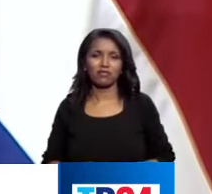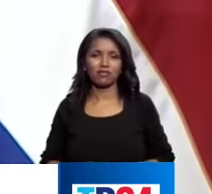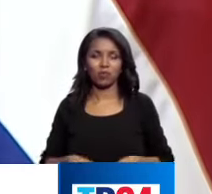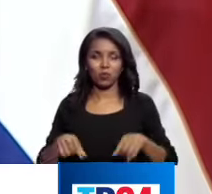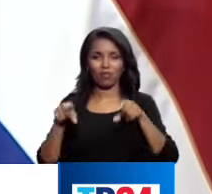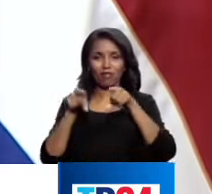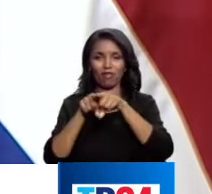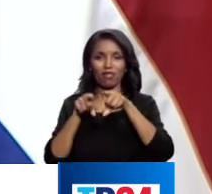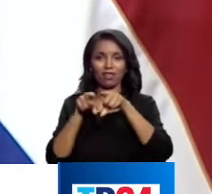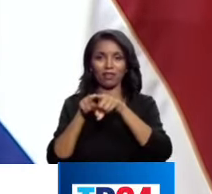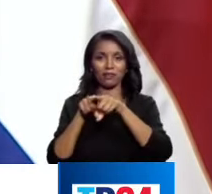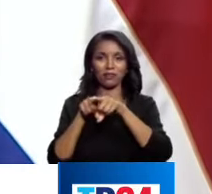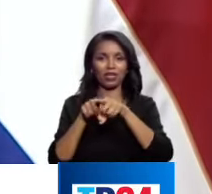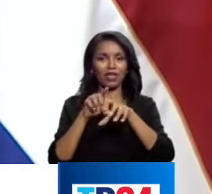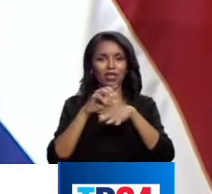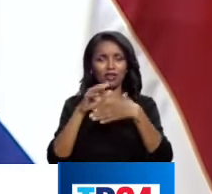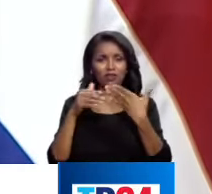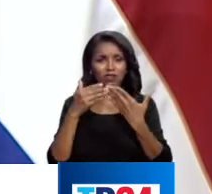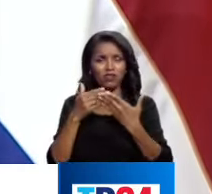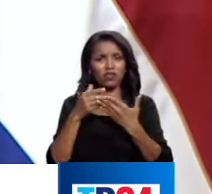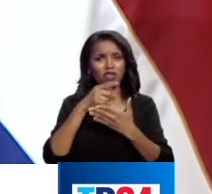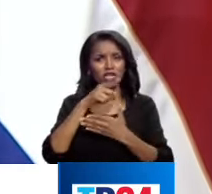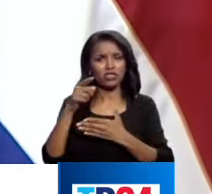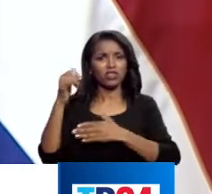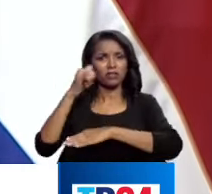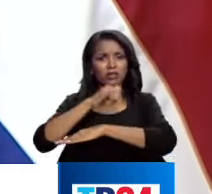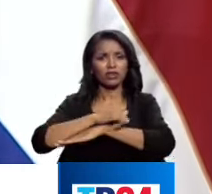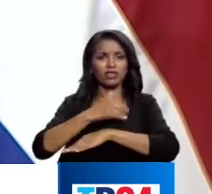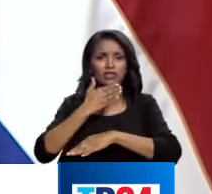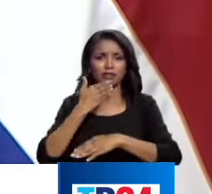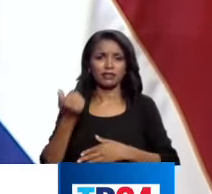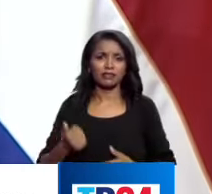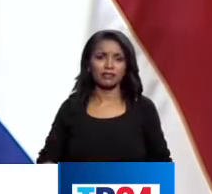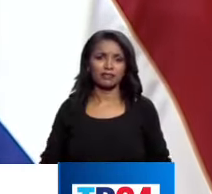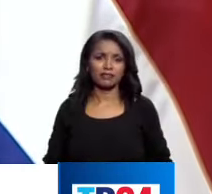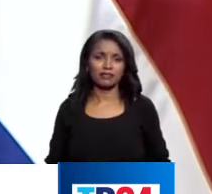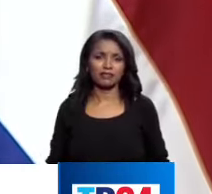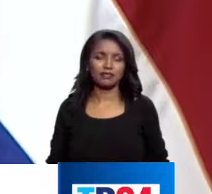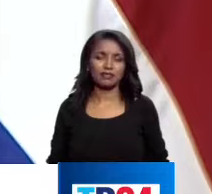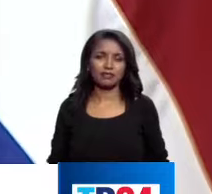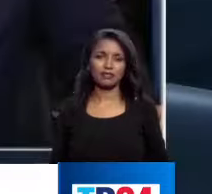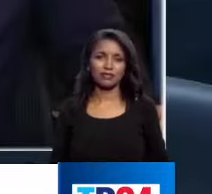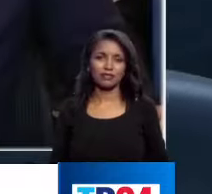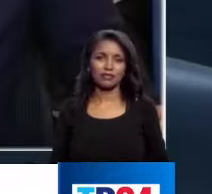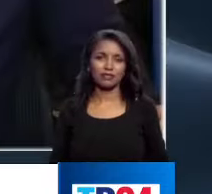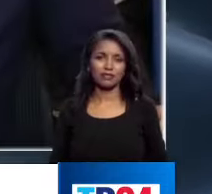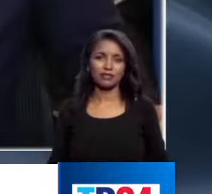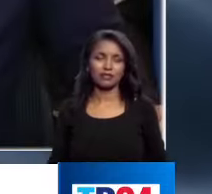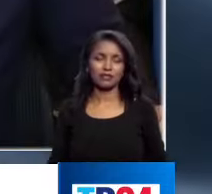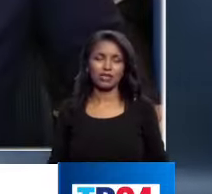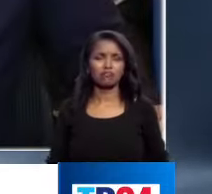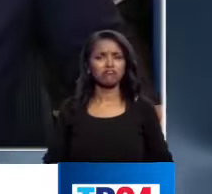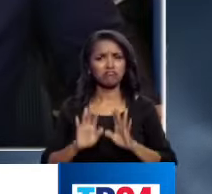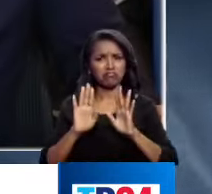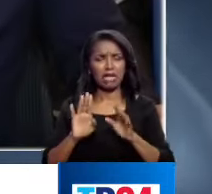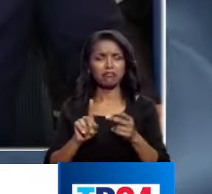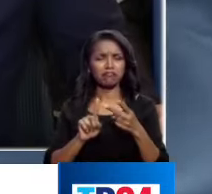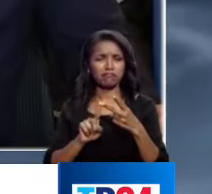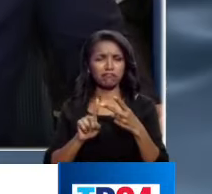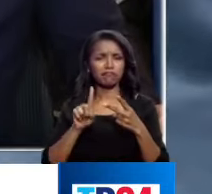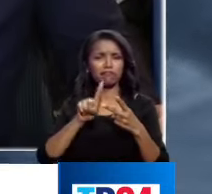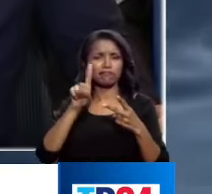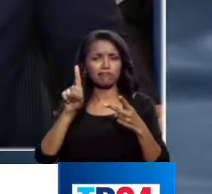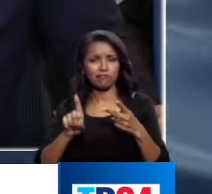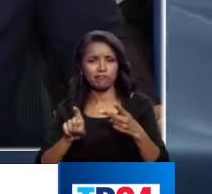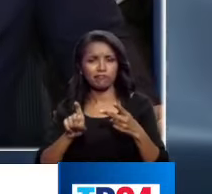y con las concesiones de estos aeropuertos esa conectividad mejoraría enormemente. Sin embargo, señor Carrizo, uno de